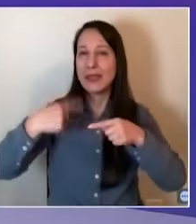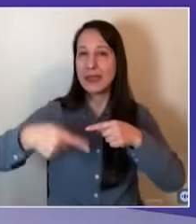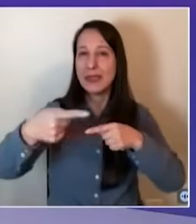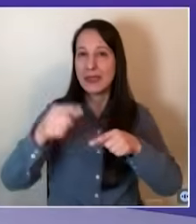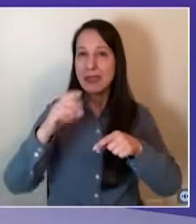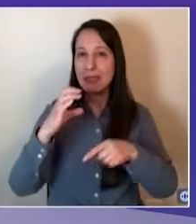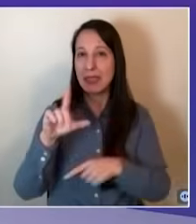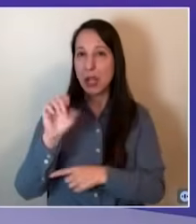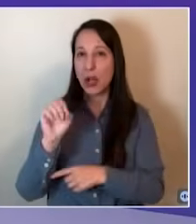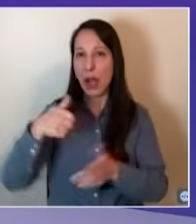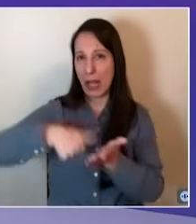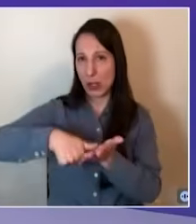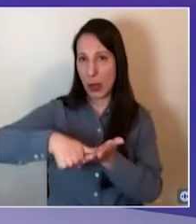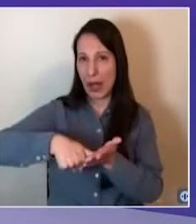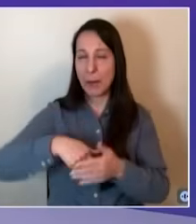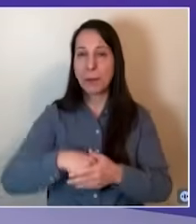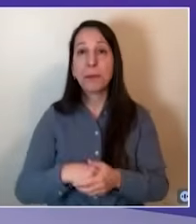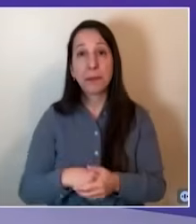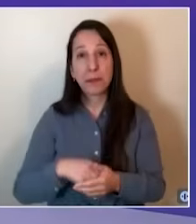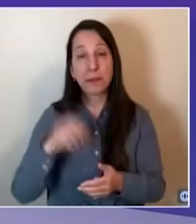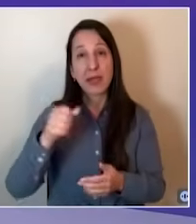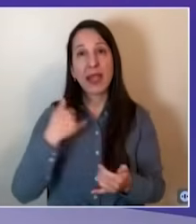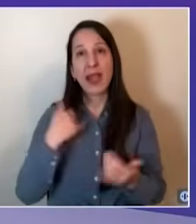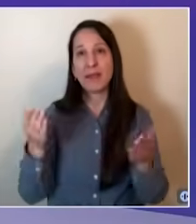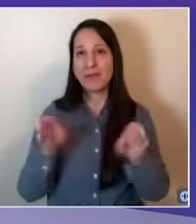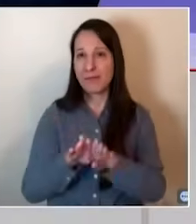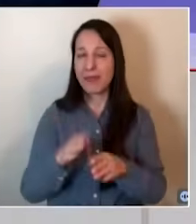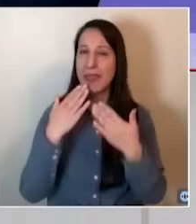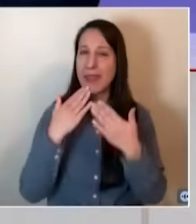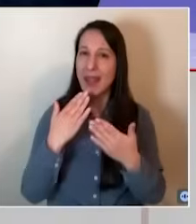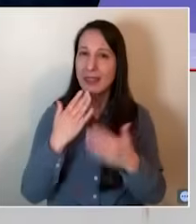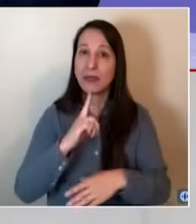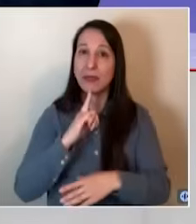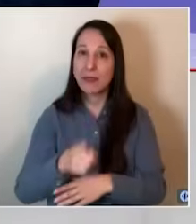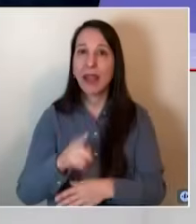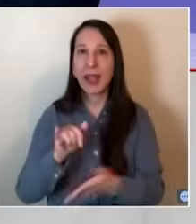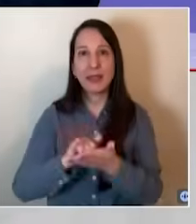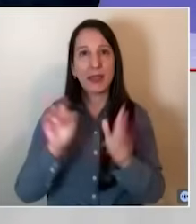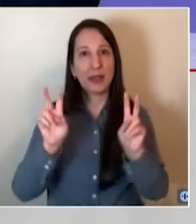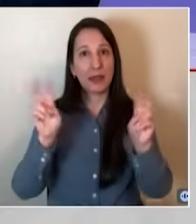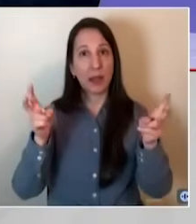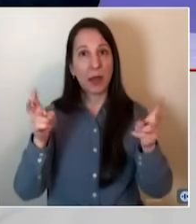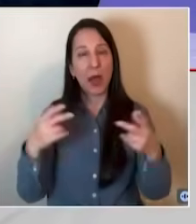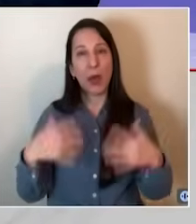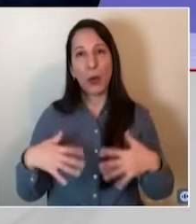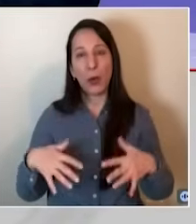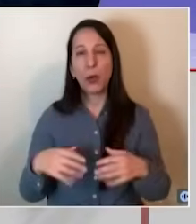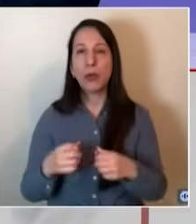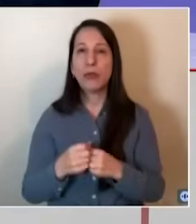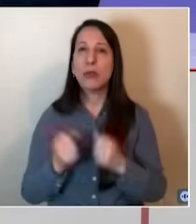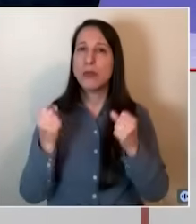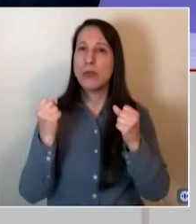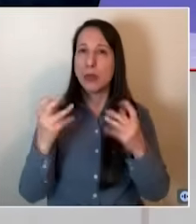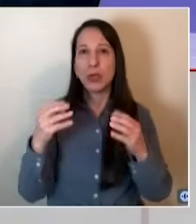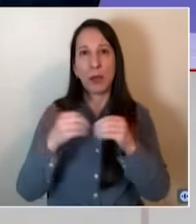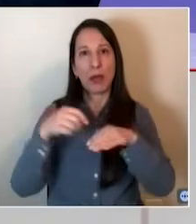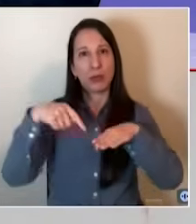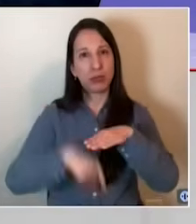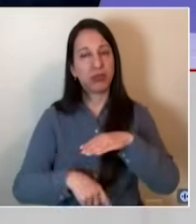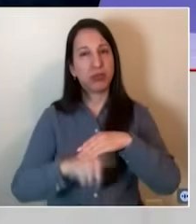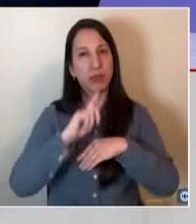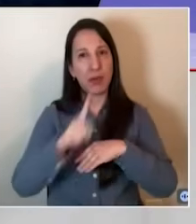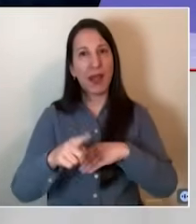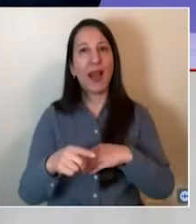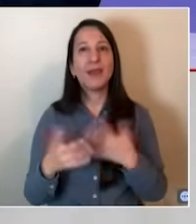ese comentario suyo cierro, agradecerle de verdad, es un tema que da para muchísimo, yo creo que no llegamos ni a la tercera